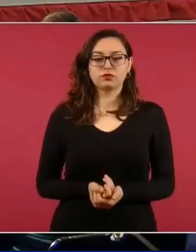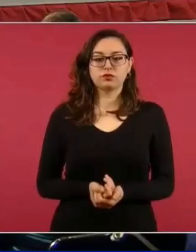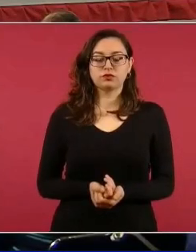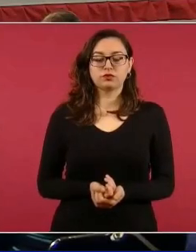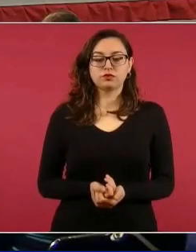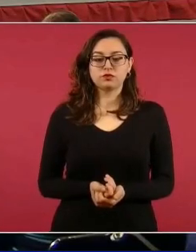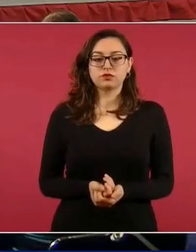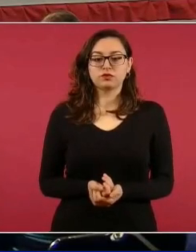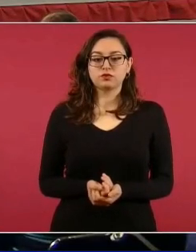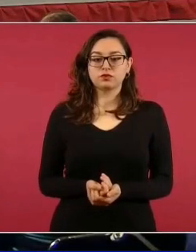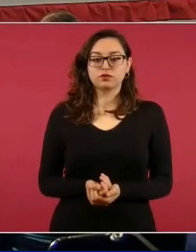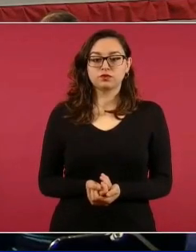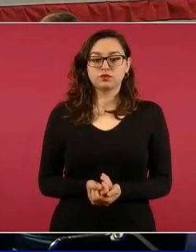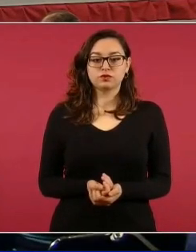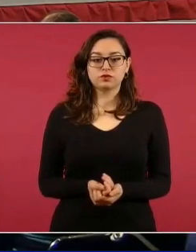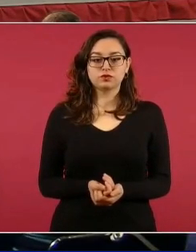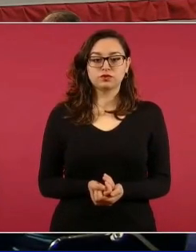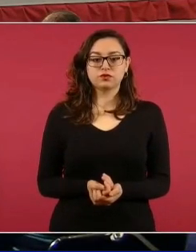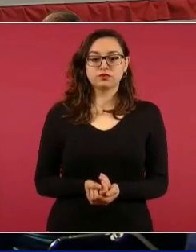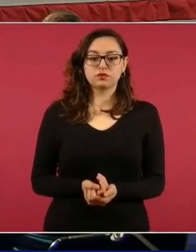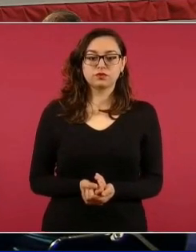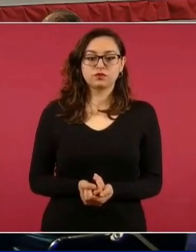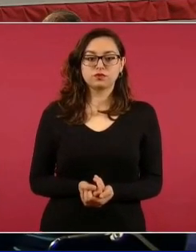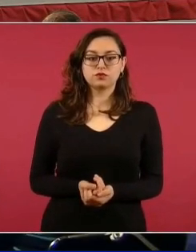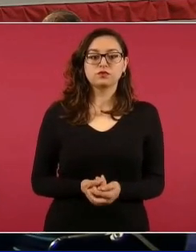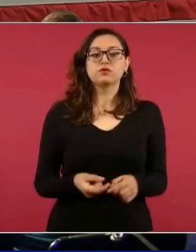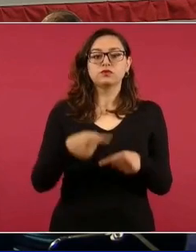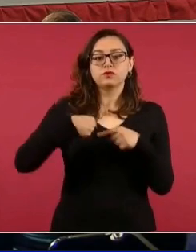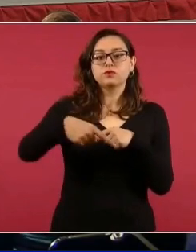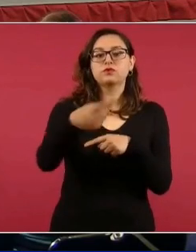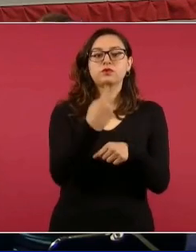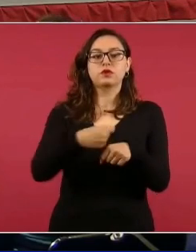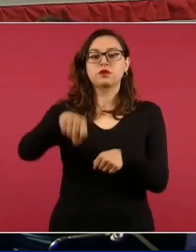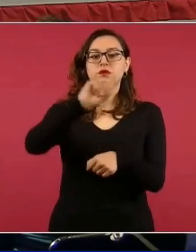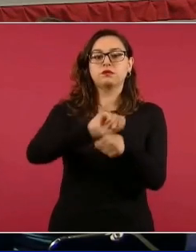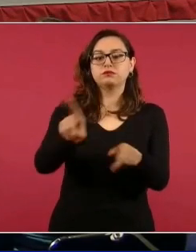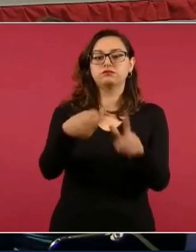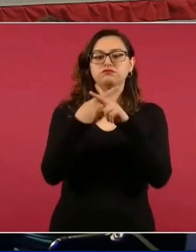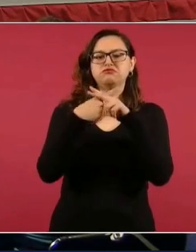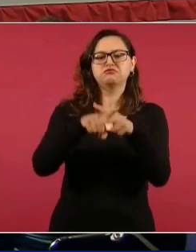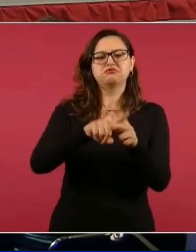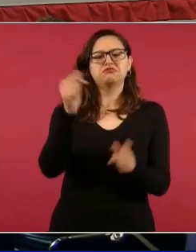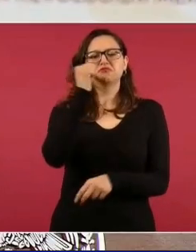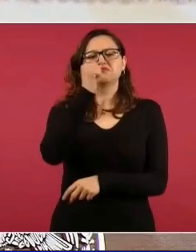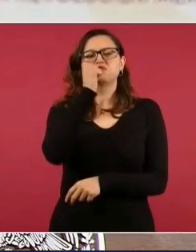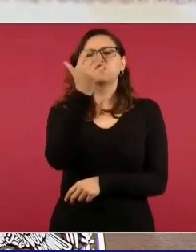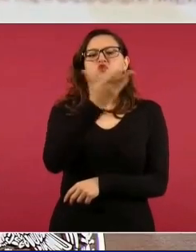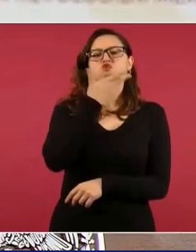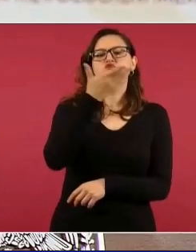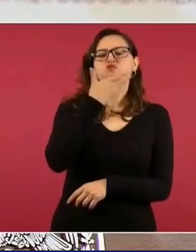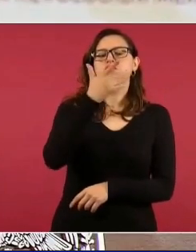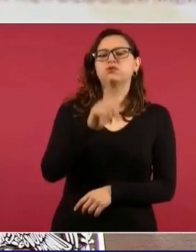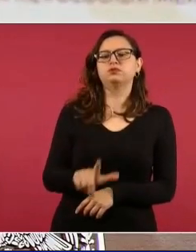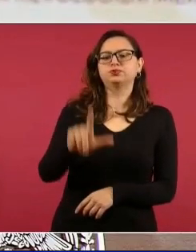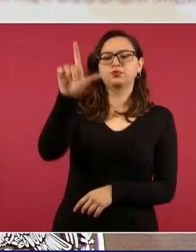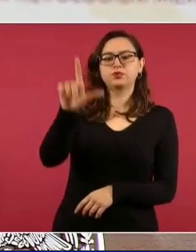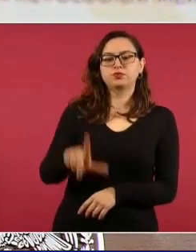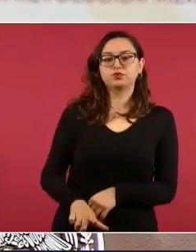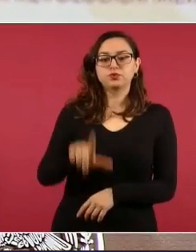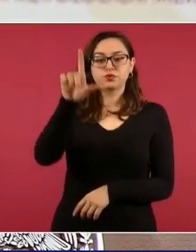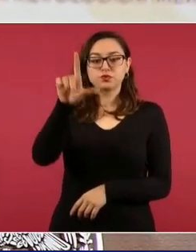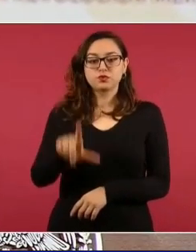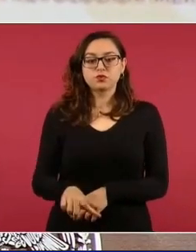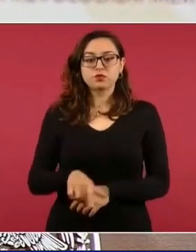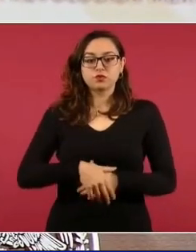como lo hacemos siempre los lunes, vamos a el